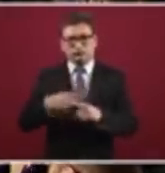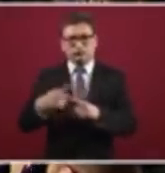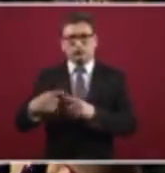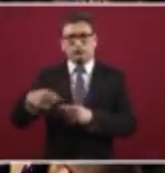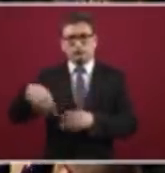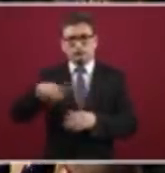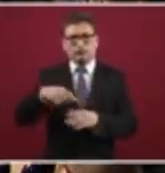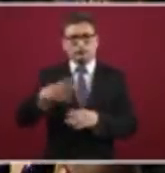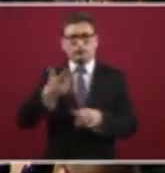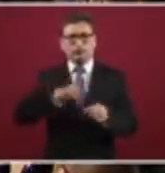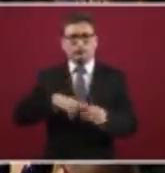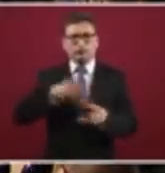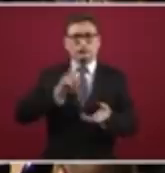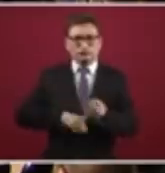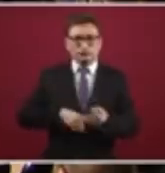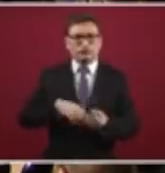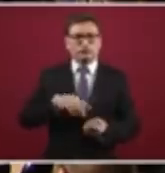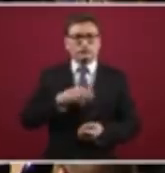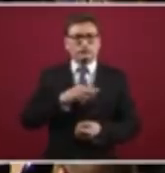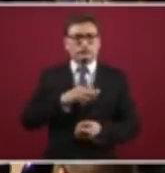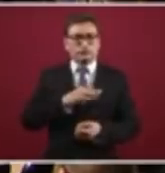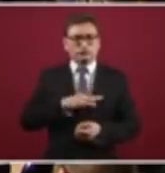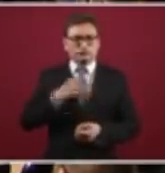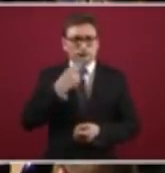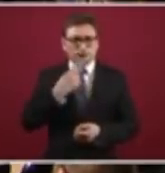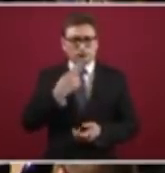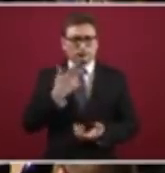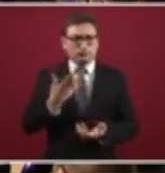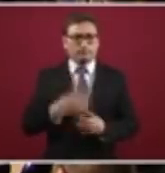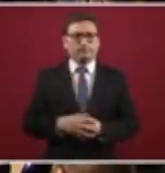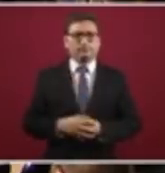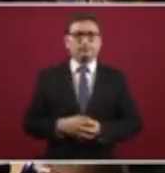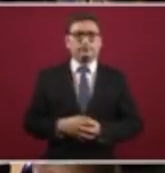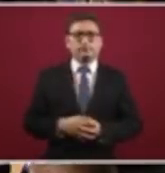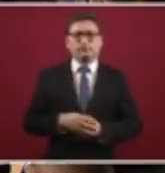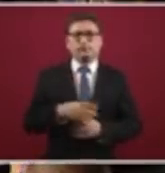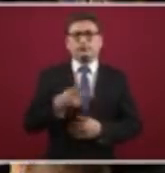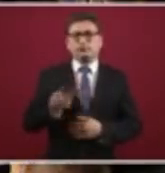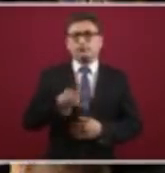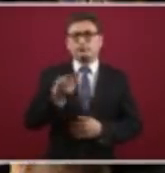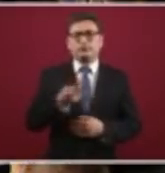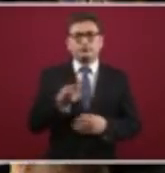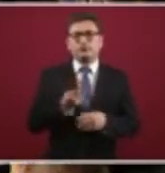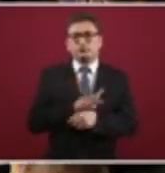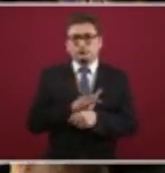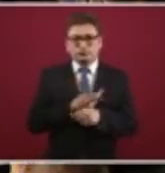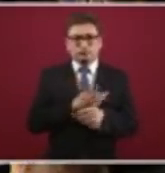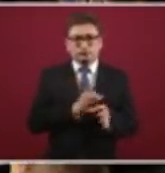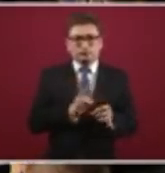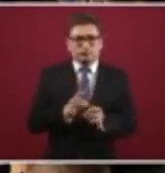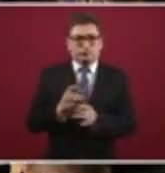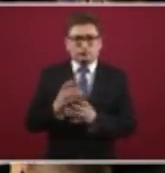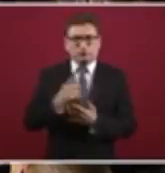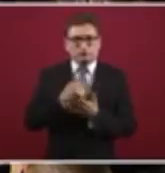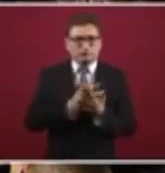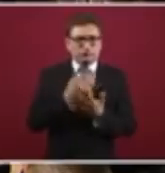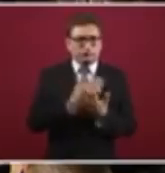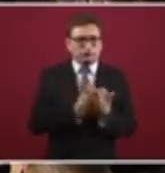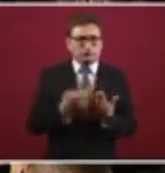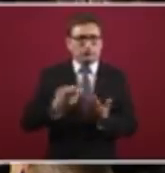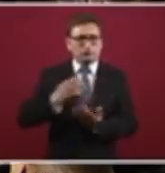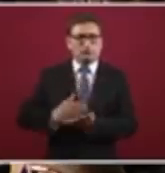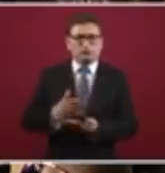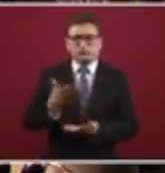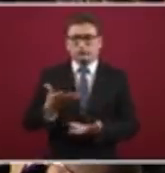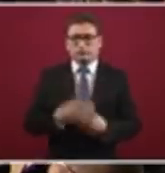y todo entonces qué planes hay para frenar todo esto el